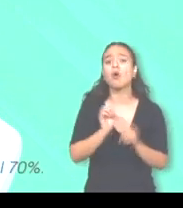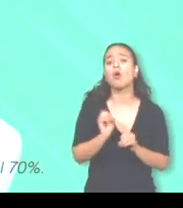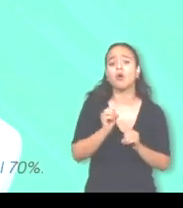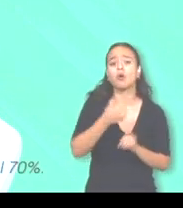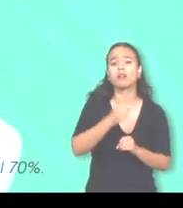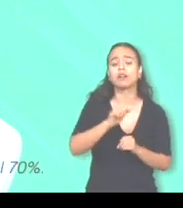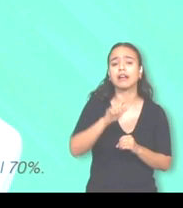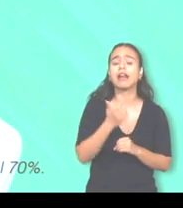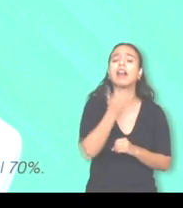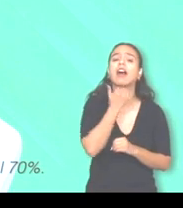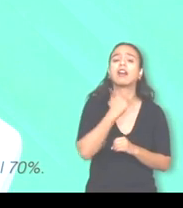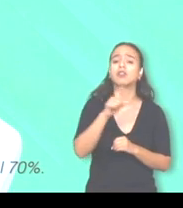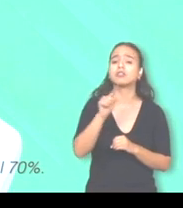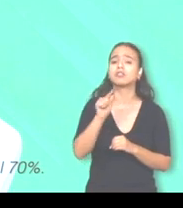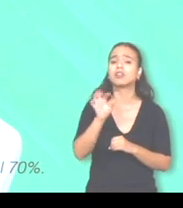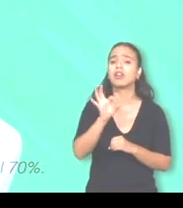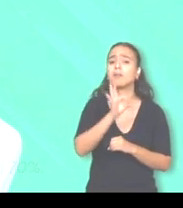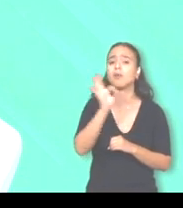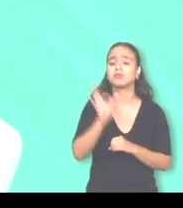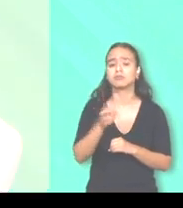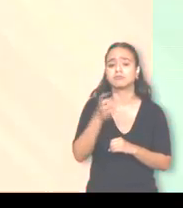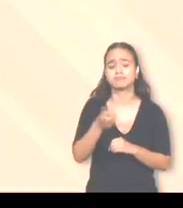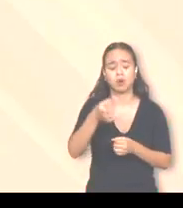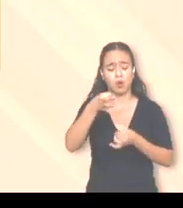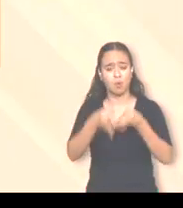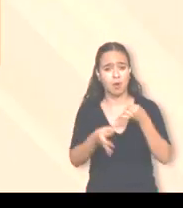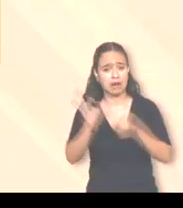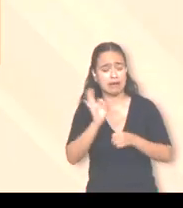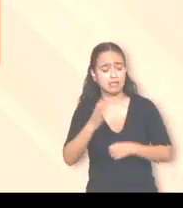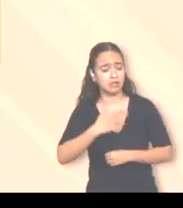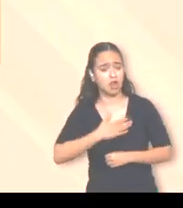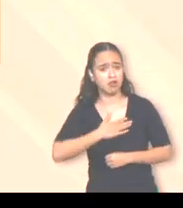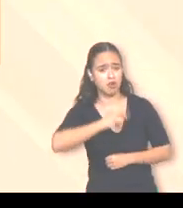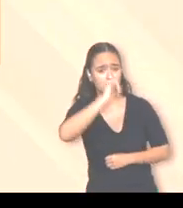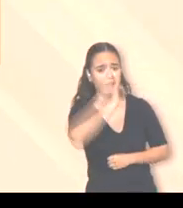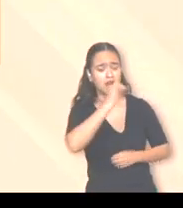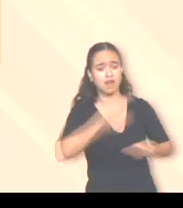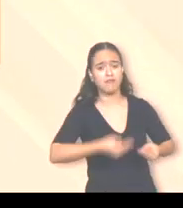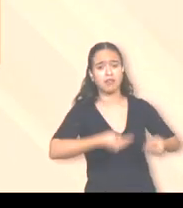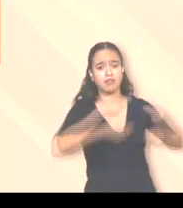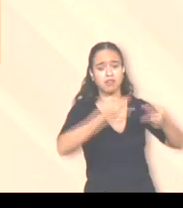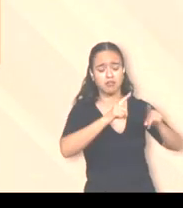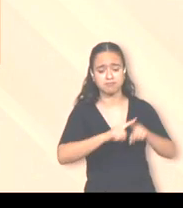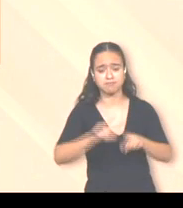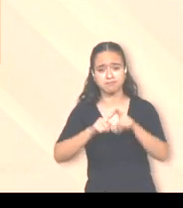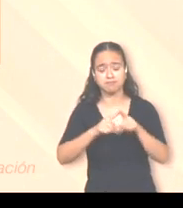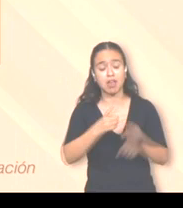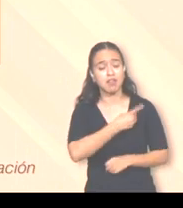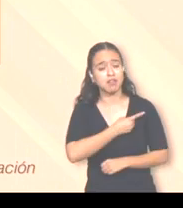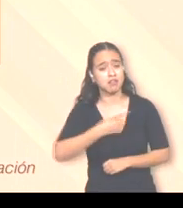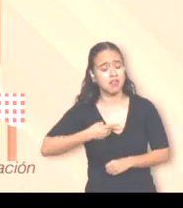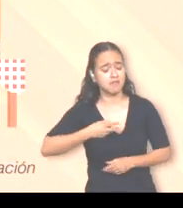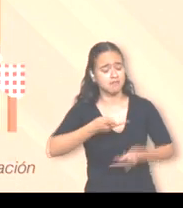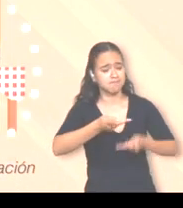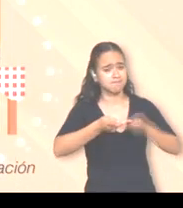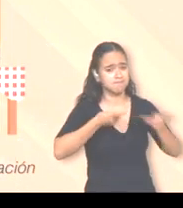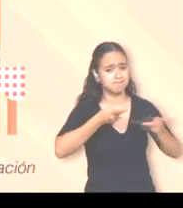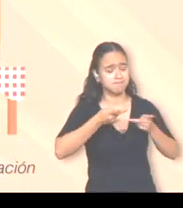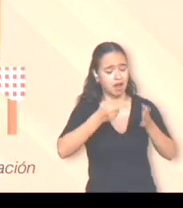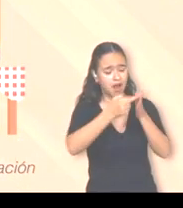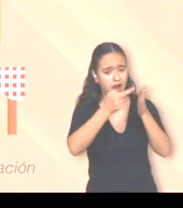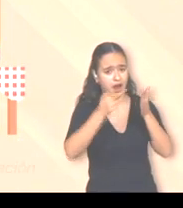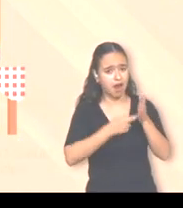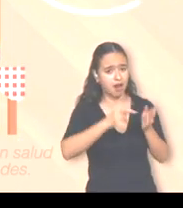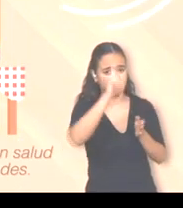o el uso de gel antibacterial con alcohol al 70%. Finalmente, si eres propietario de negocios o establecimientos, es tu deber